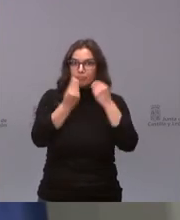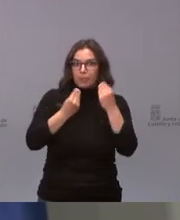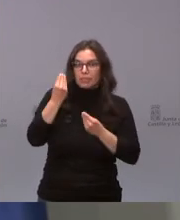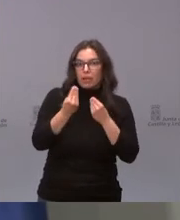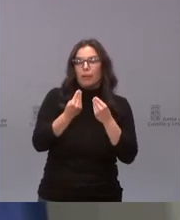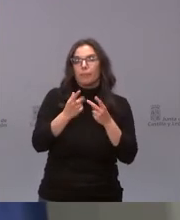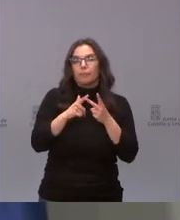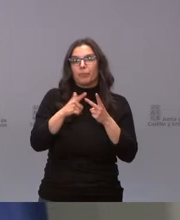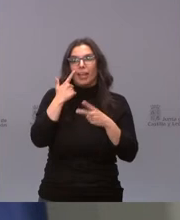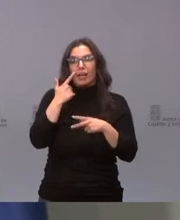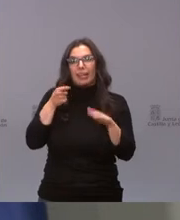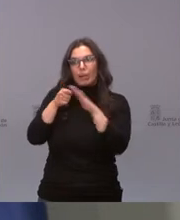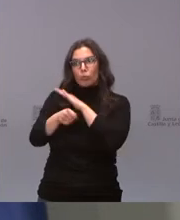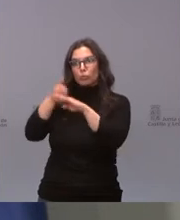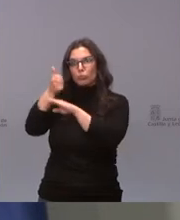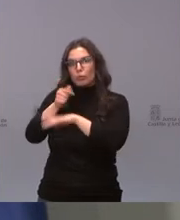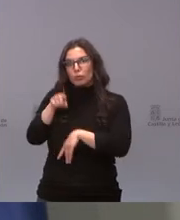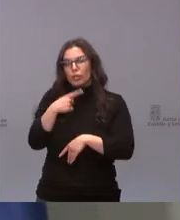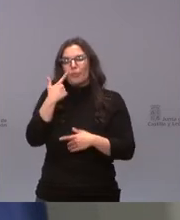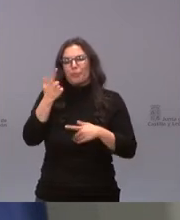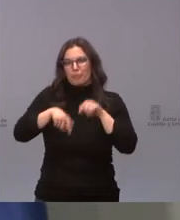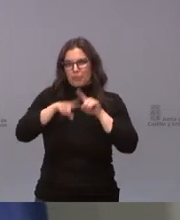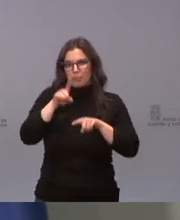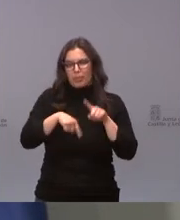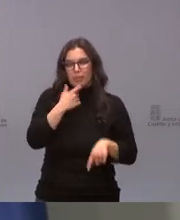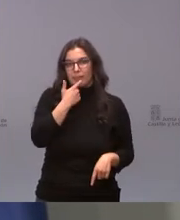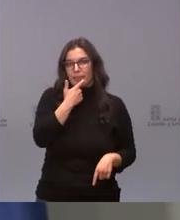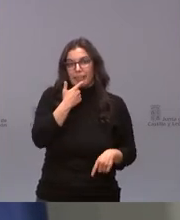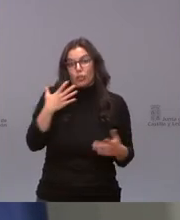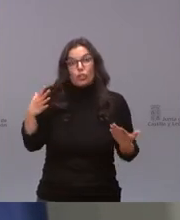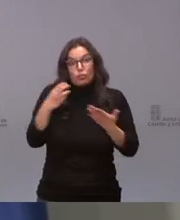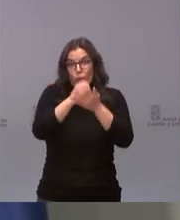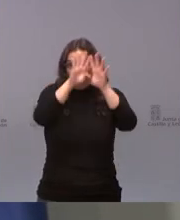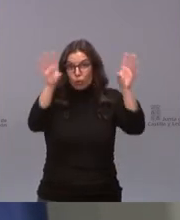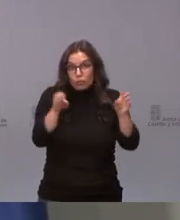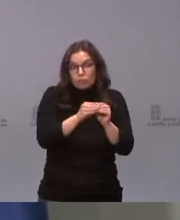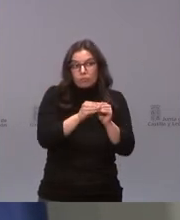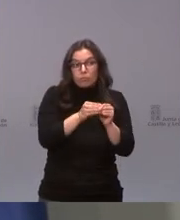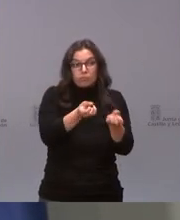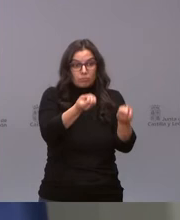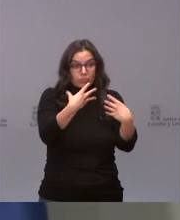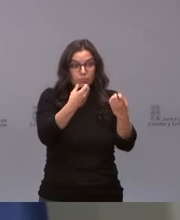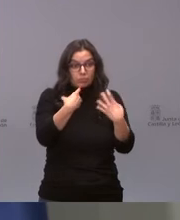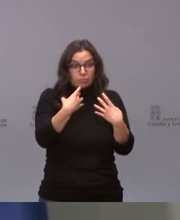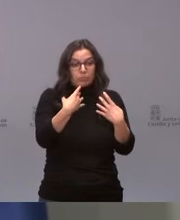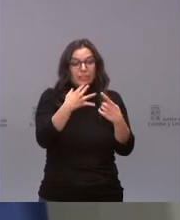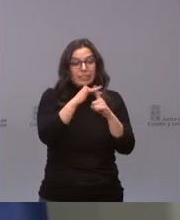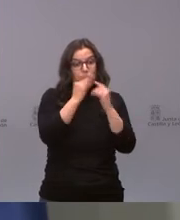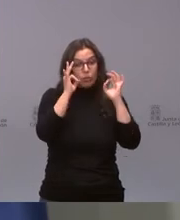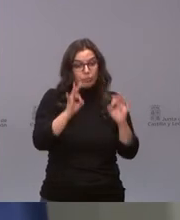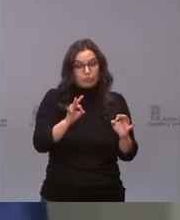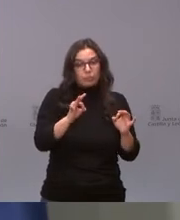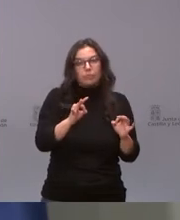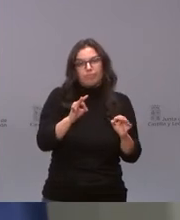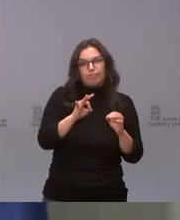vamos a valorar si hay recursos o no a este respecto. Y todas estas cosas pues nos van a dar otro escenario. Los escenarios,